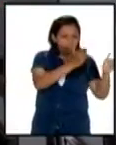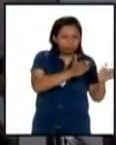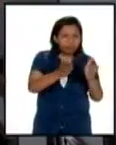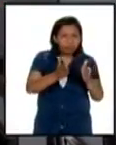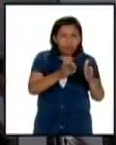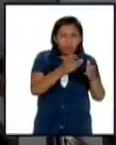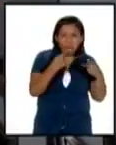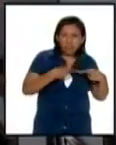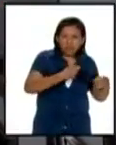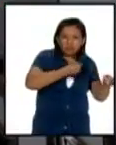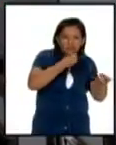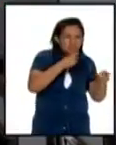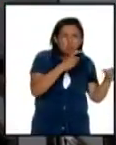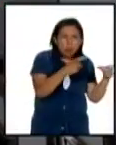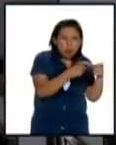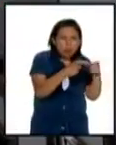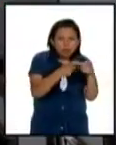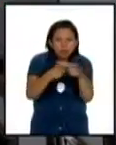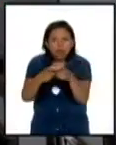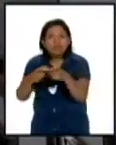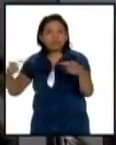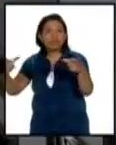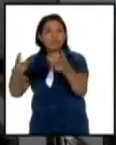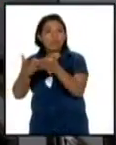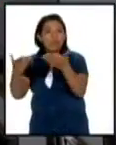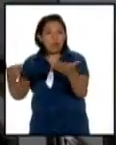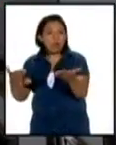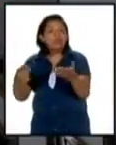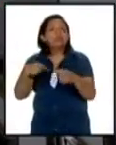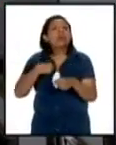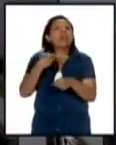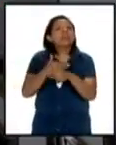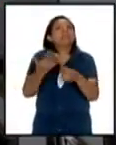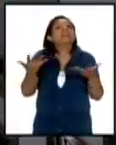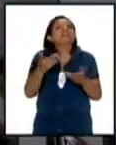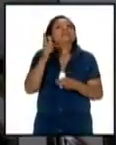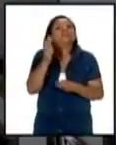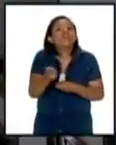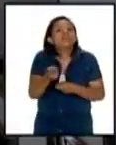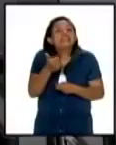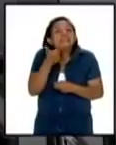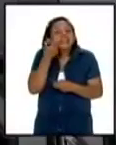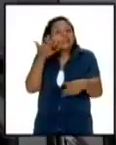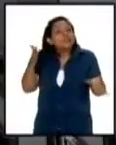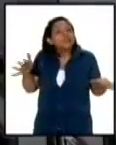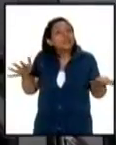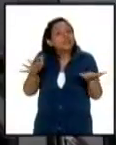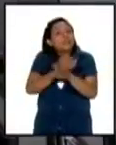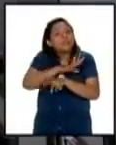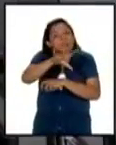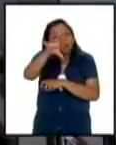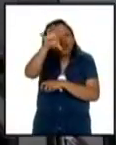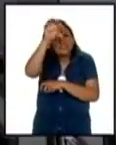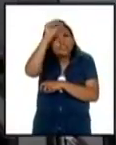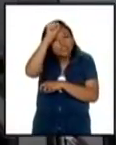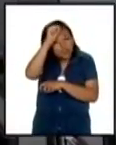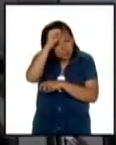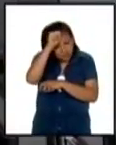mayores. Entonces, lo que estamos haciendo es, estamos apostando a cambiar esa concepción